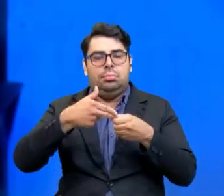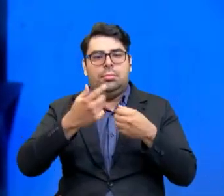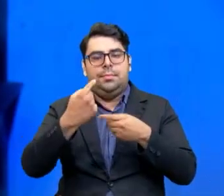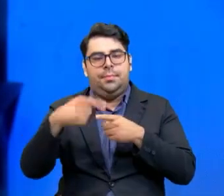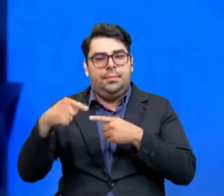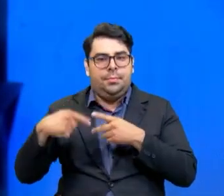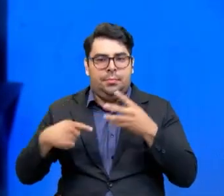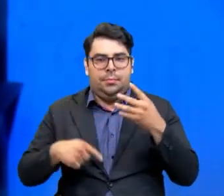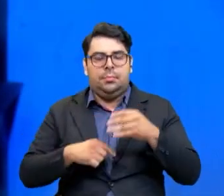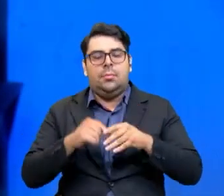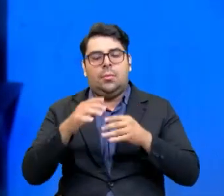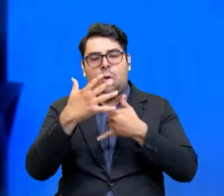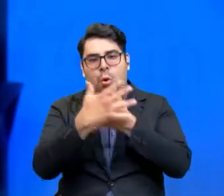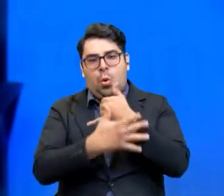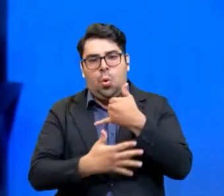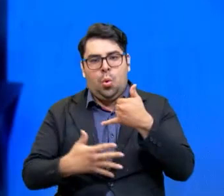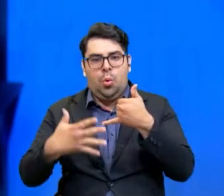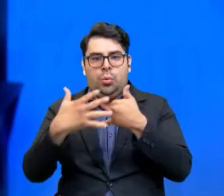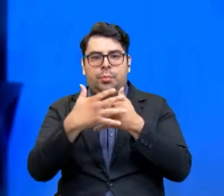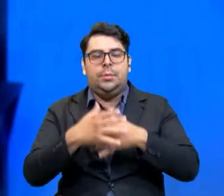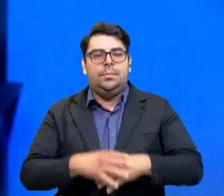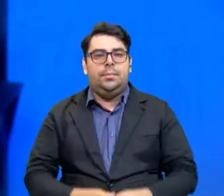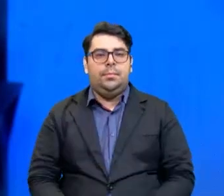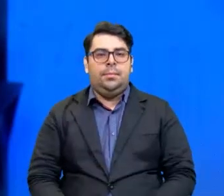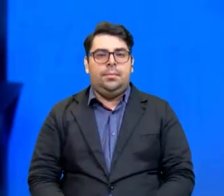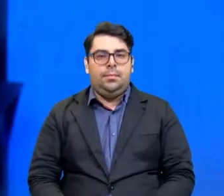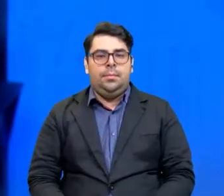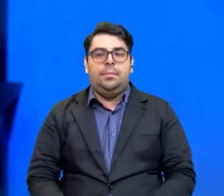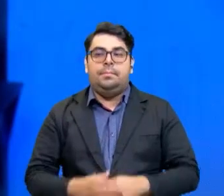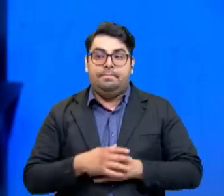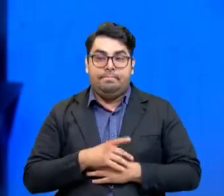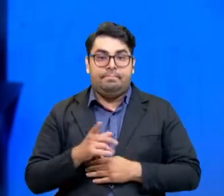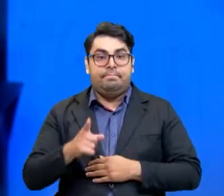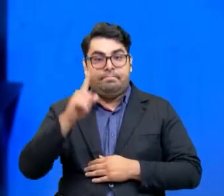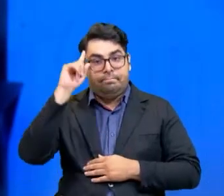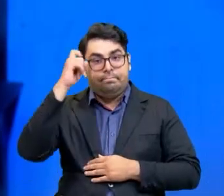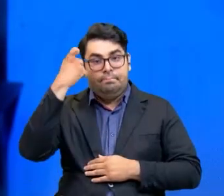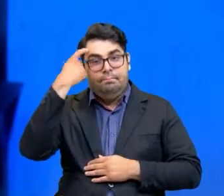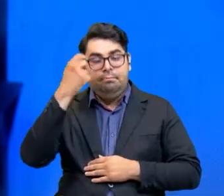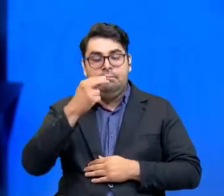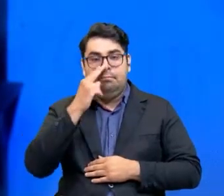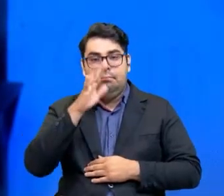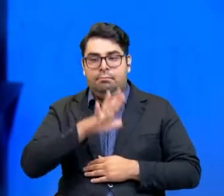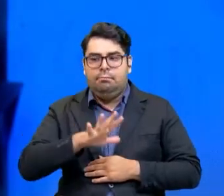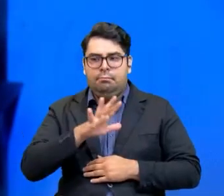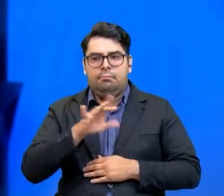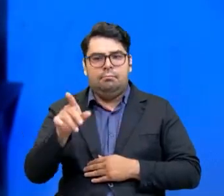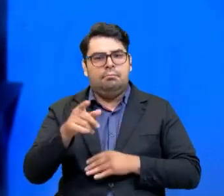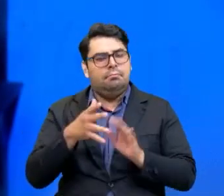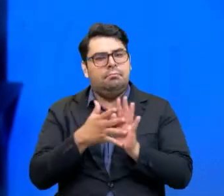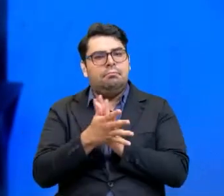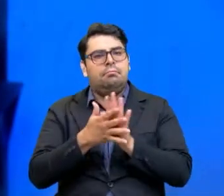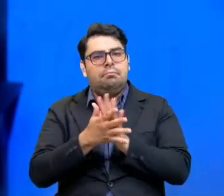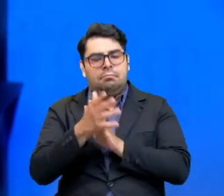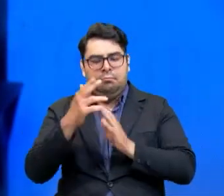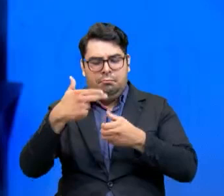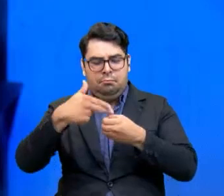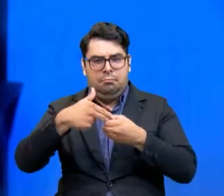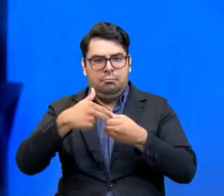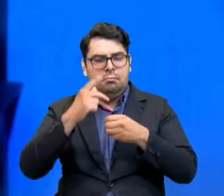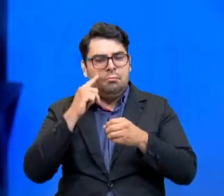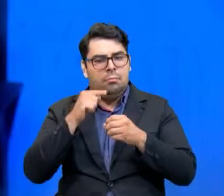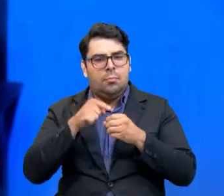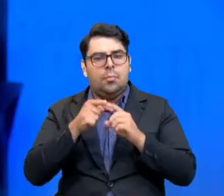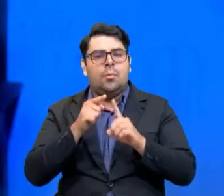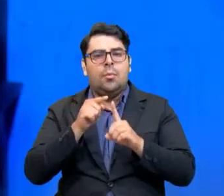combustibles en todo el territorio nacional. Pues según el gobierno nacional, con el aumento en el valor de la gasolina, se busca reducir el déficit